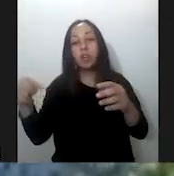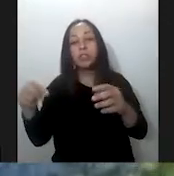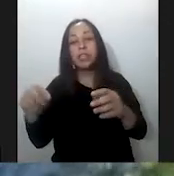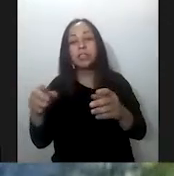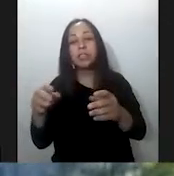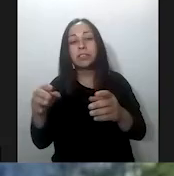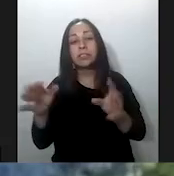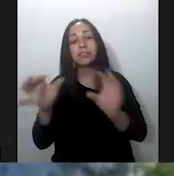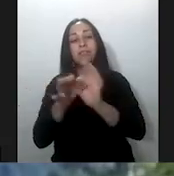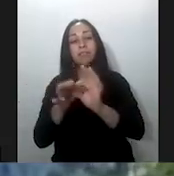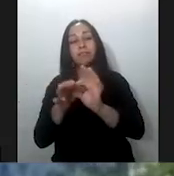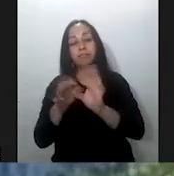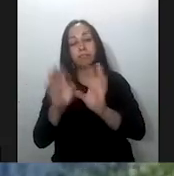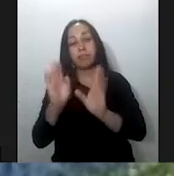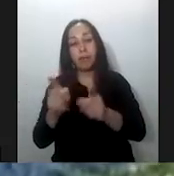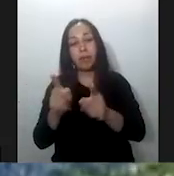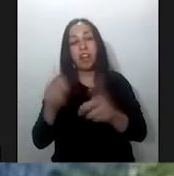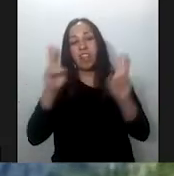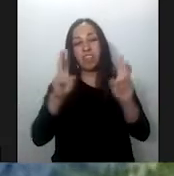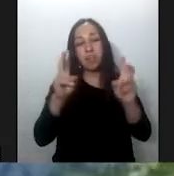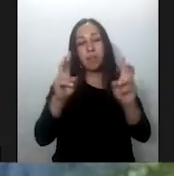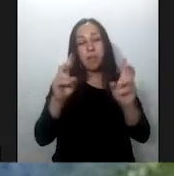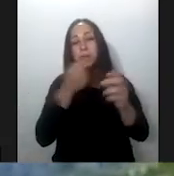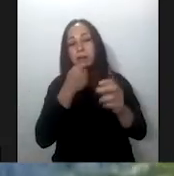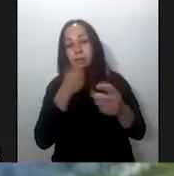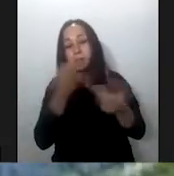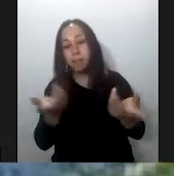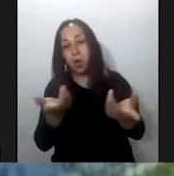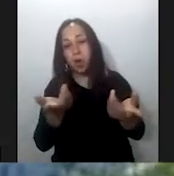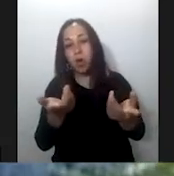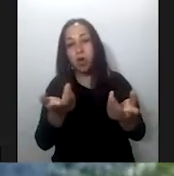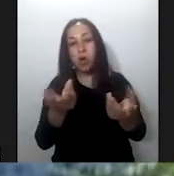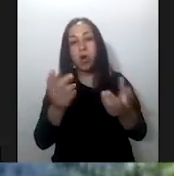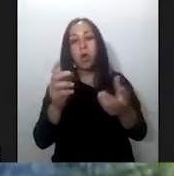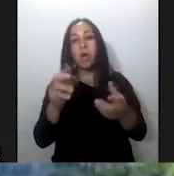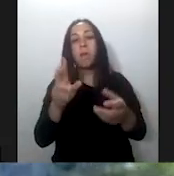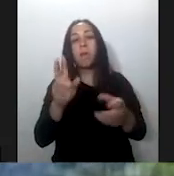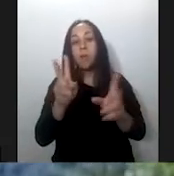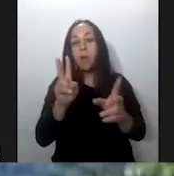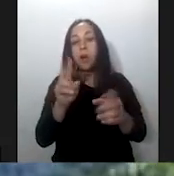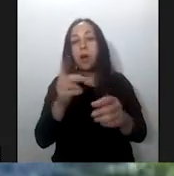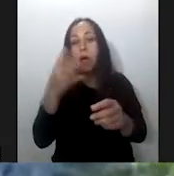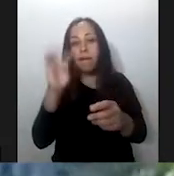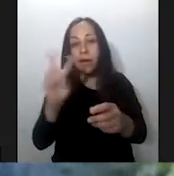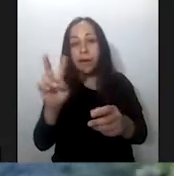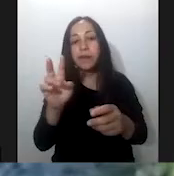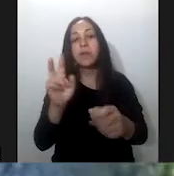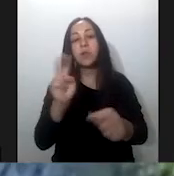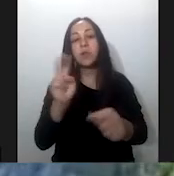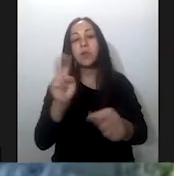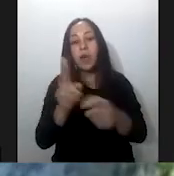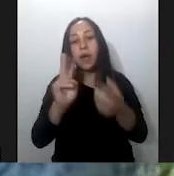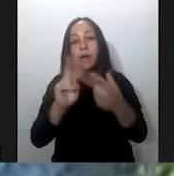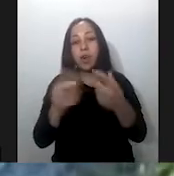no están en este tema, como por ejemplo la parte del pegado especial, vamos a charlar un poco de eso, vamos a ver cómo